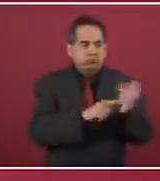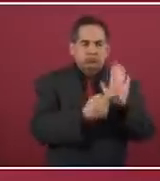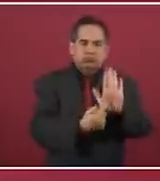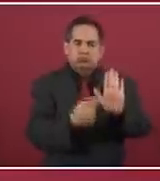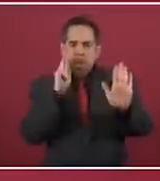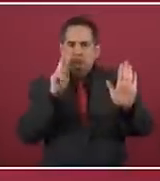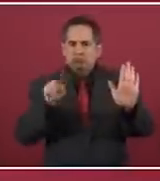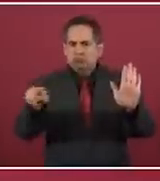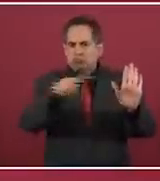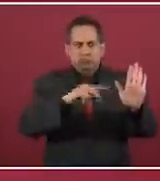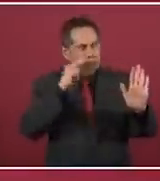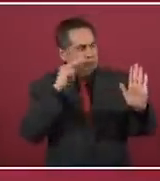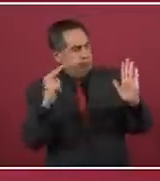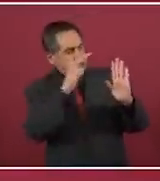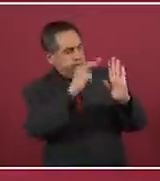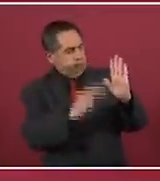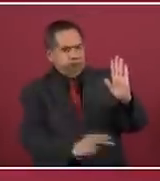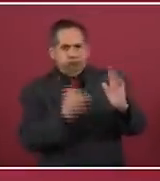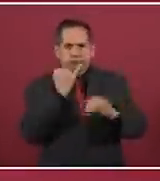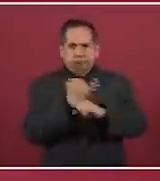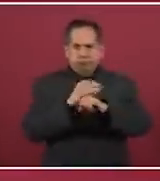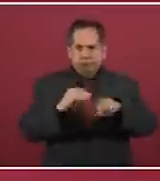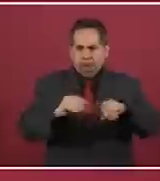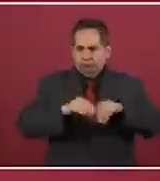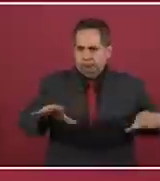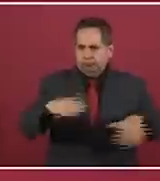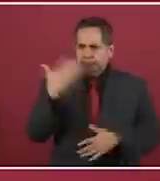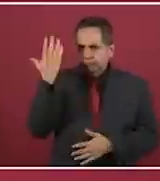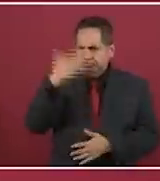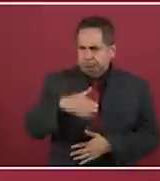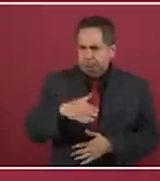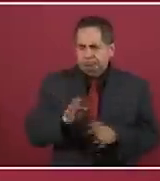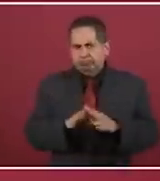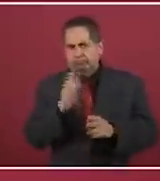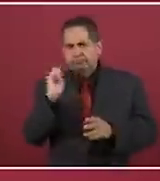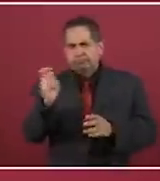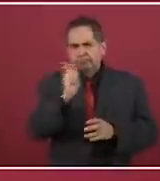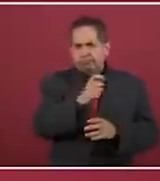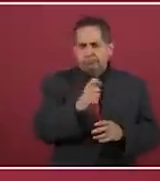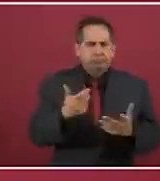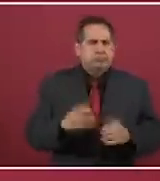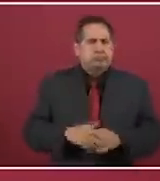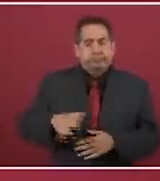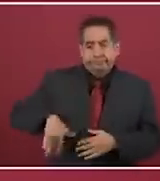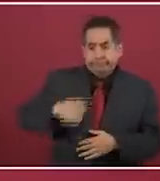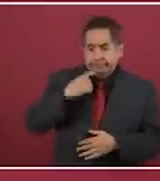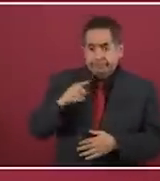tengan esta información. Y como lo mencionó Ricardo,